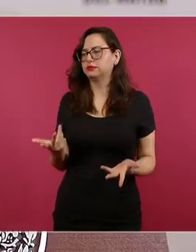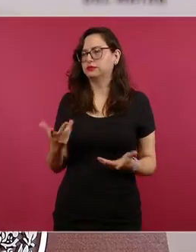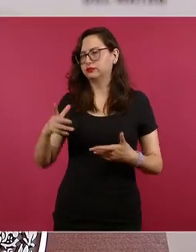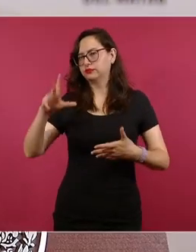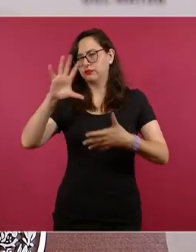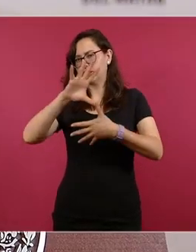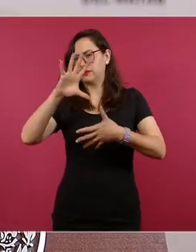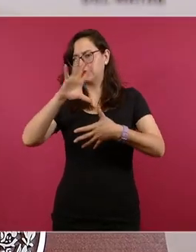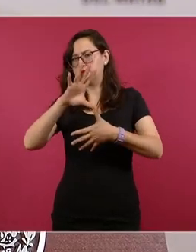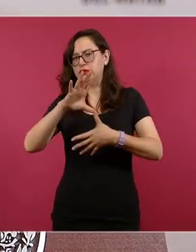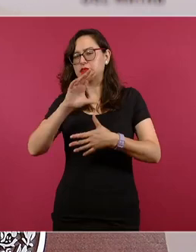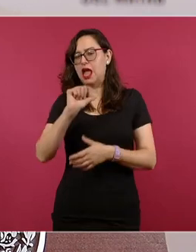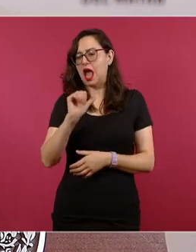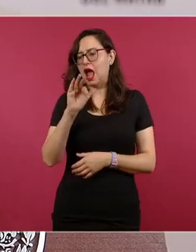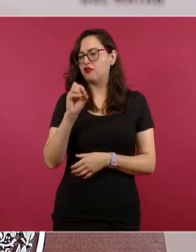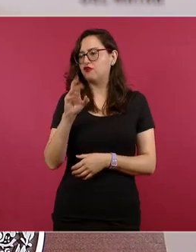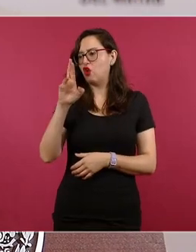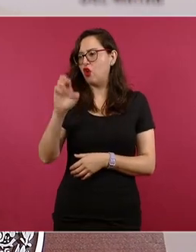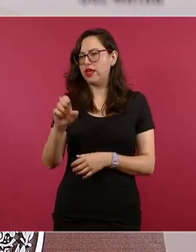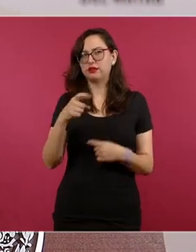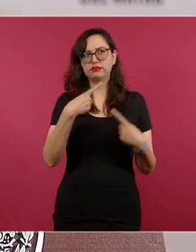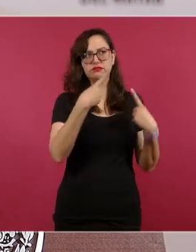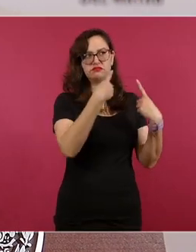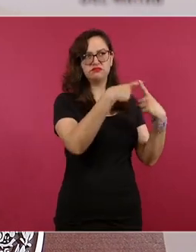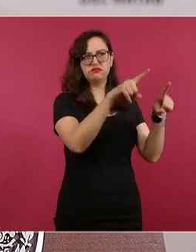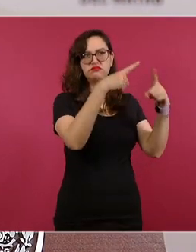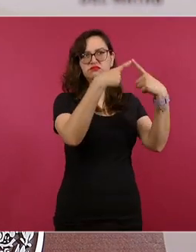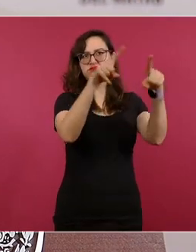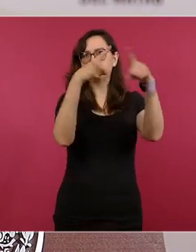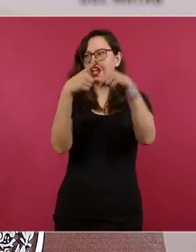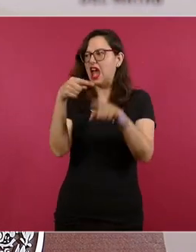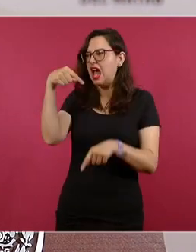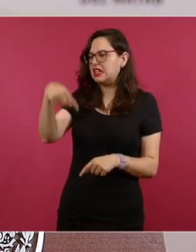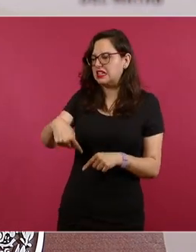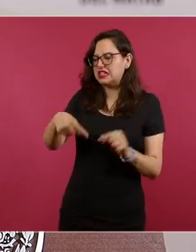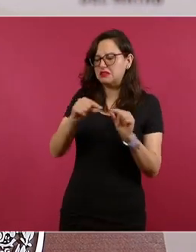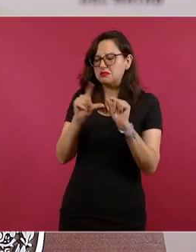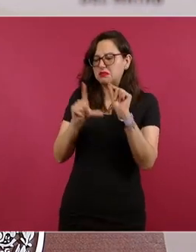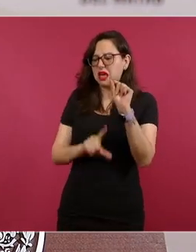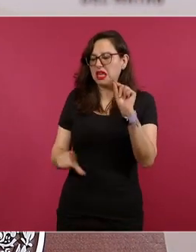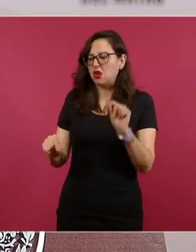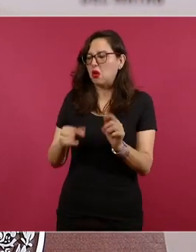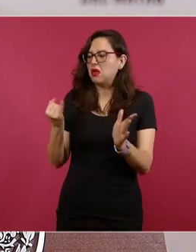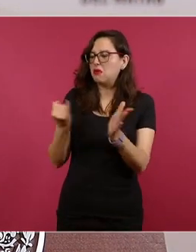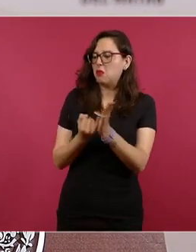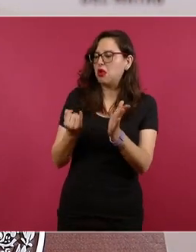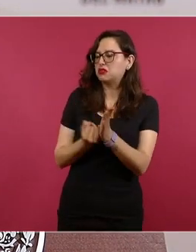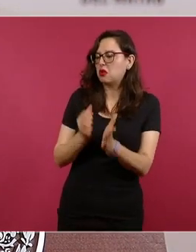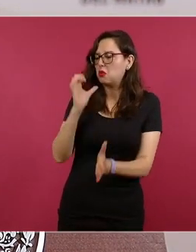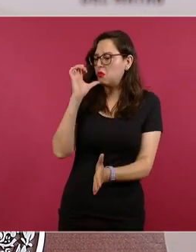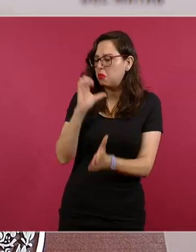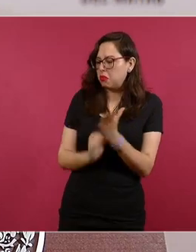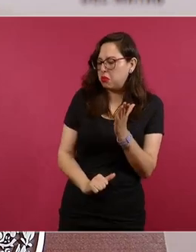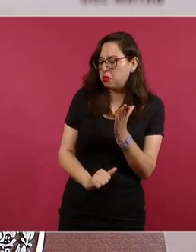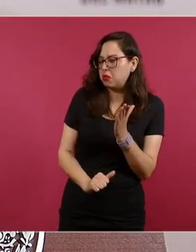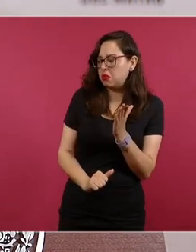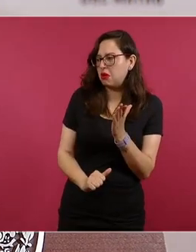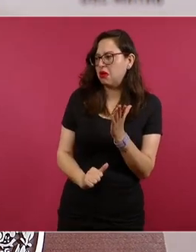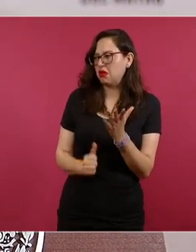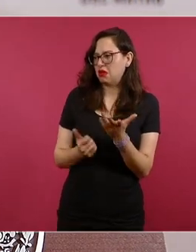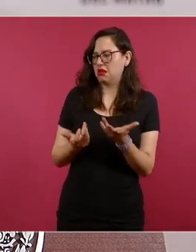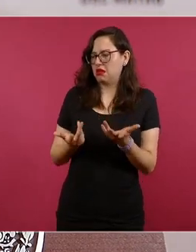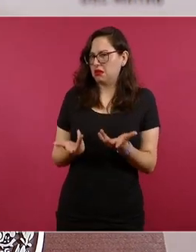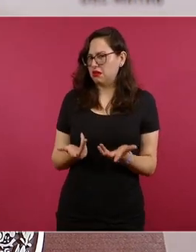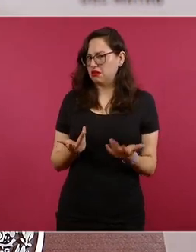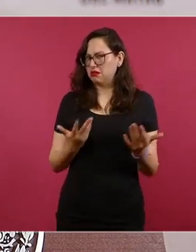de comisión las Afores. Y hagamos un comparativo